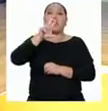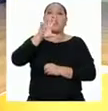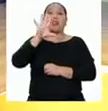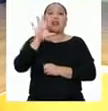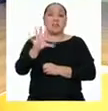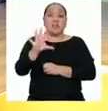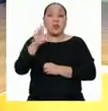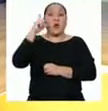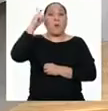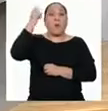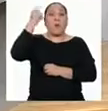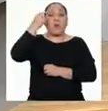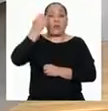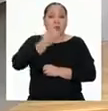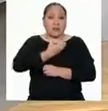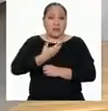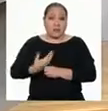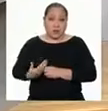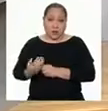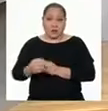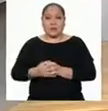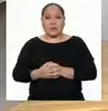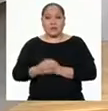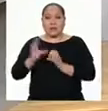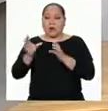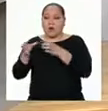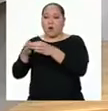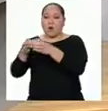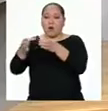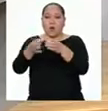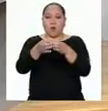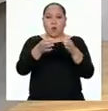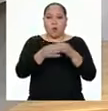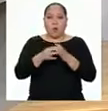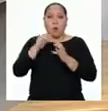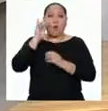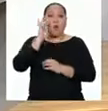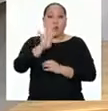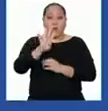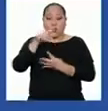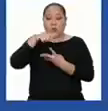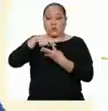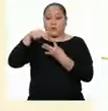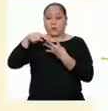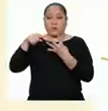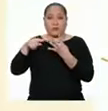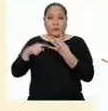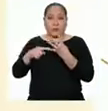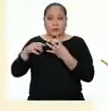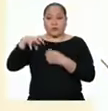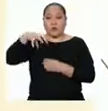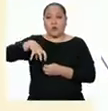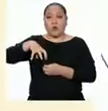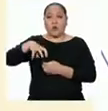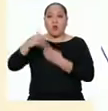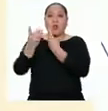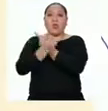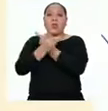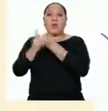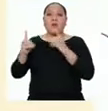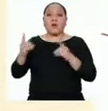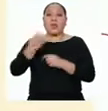políticas públicas. Estaban agrupadas en 4 ejes. 1. Democracia